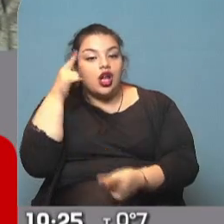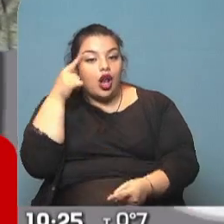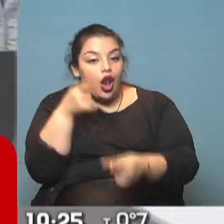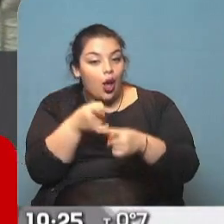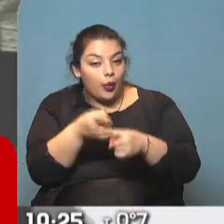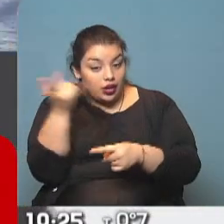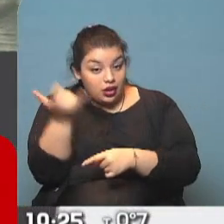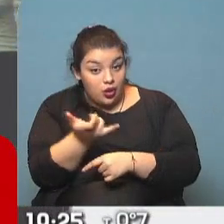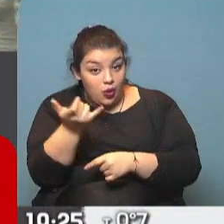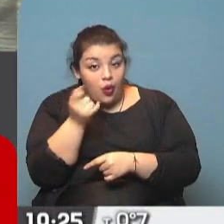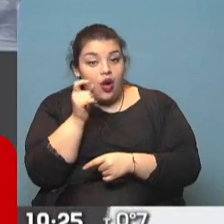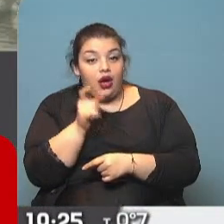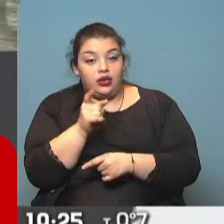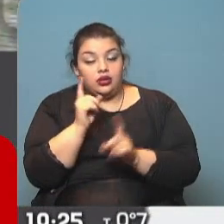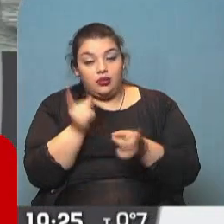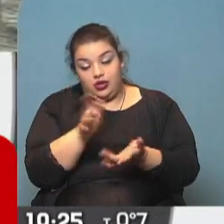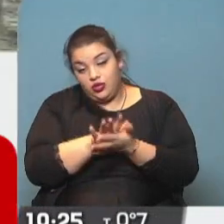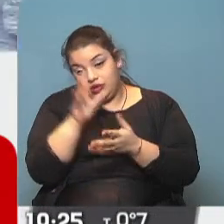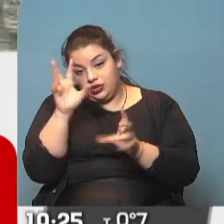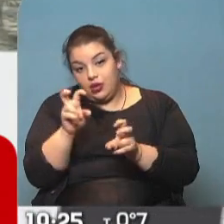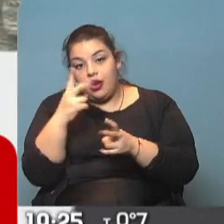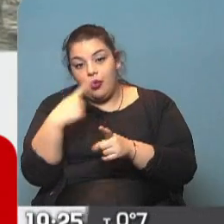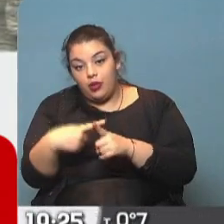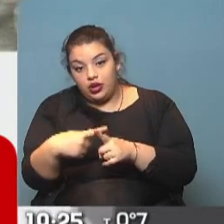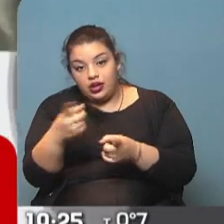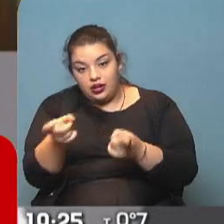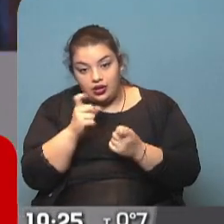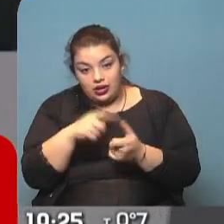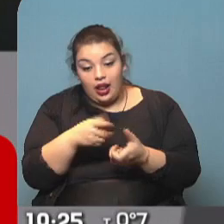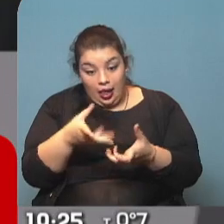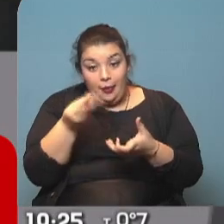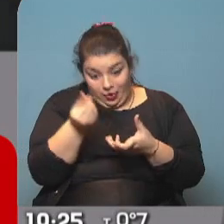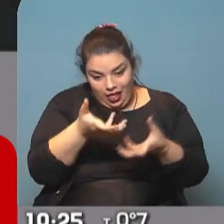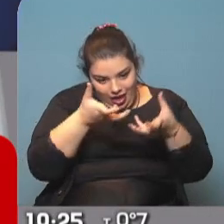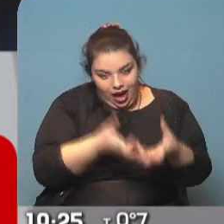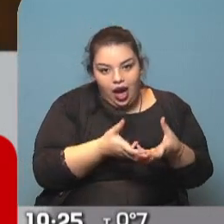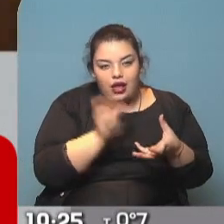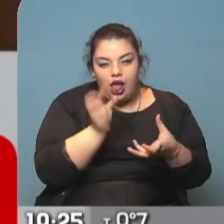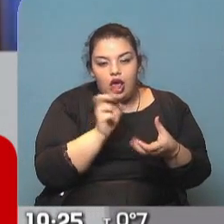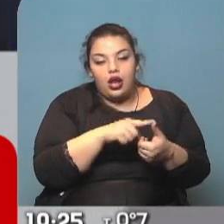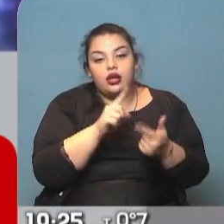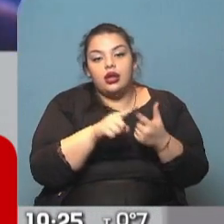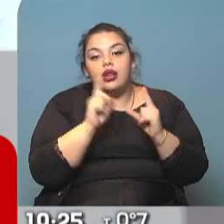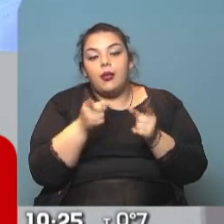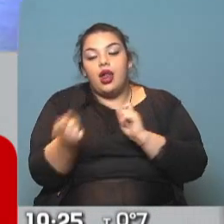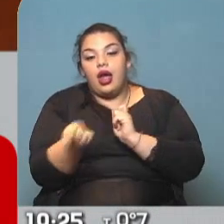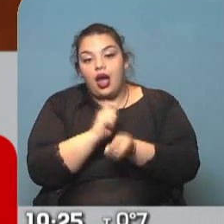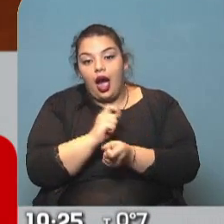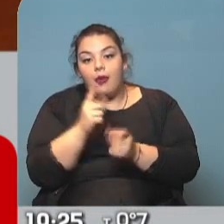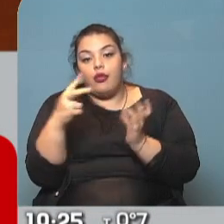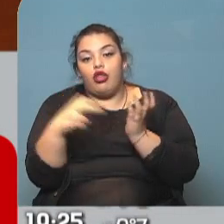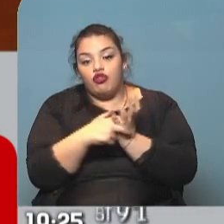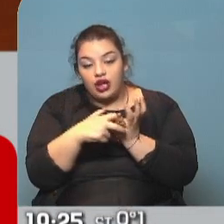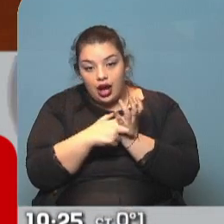difícil desde el punto de vista político. Entonces, necesitas buen monto de dólares y un ajuste fiscal que va a estar claramente, porque